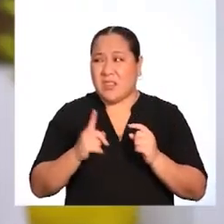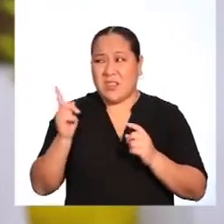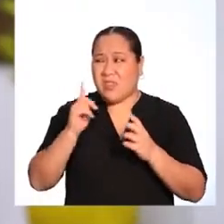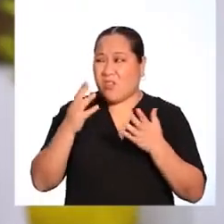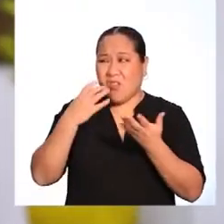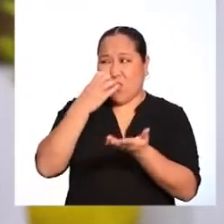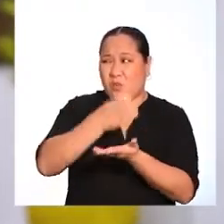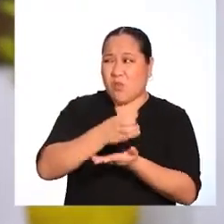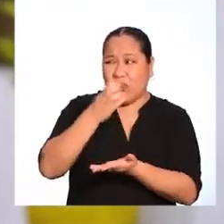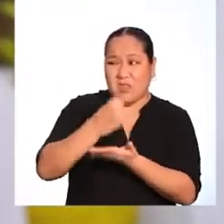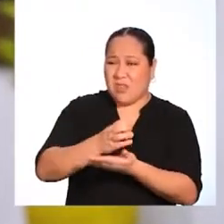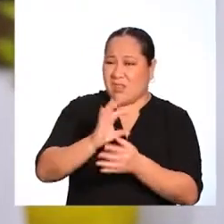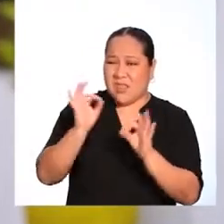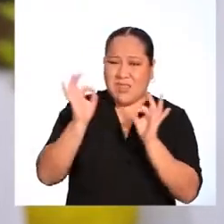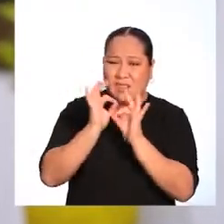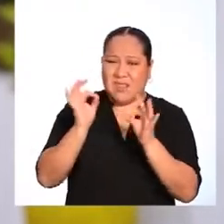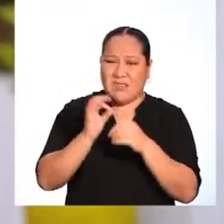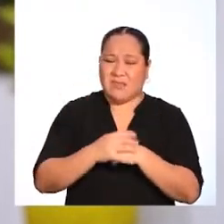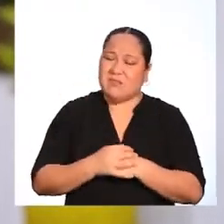adivinado la botella